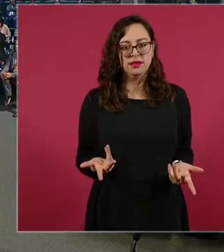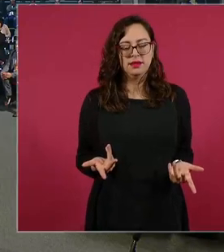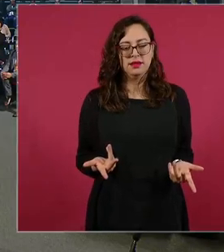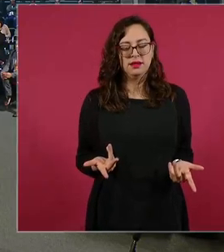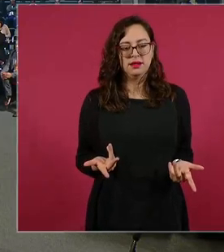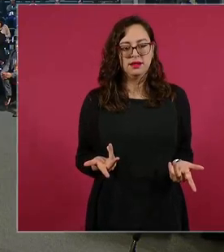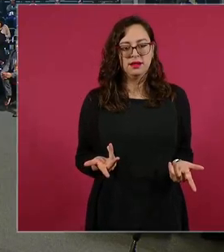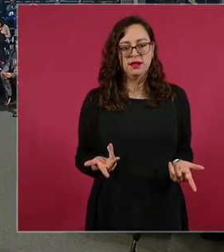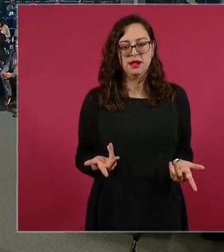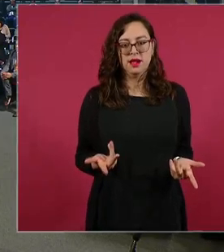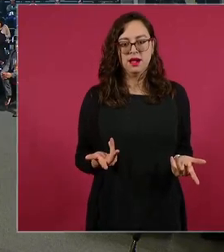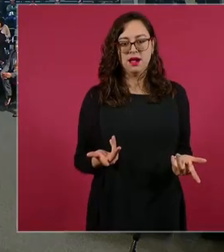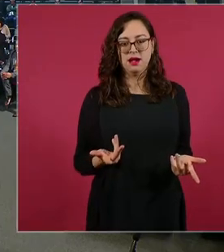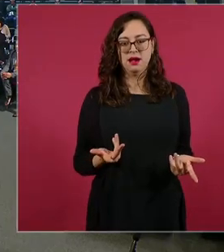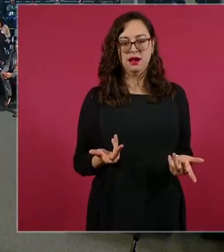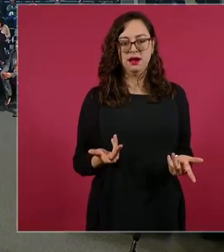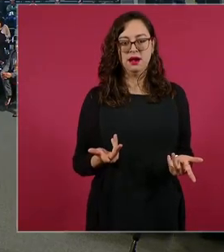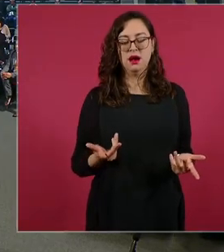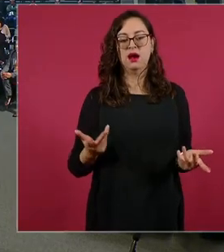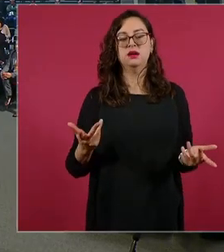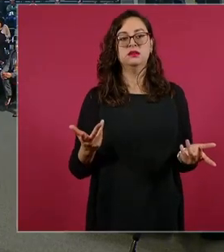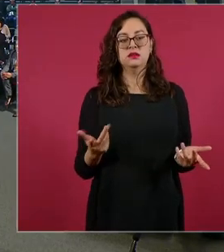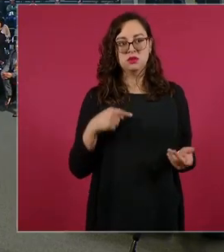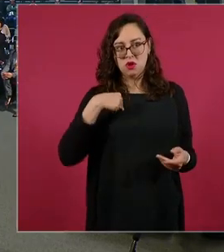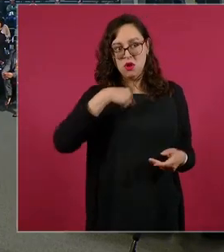las preguntas? Porque a lo mejor se anima